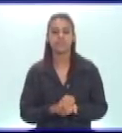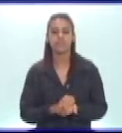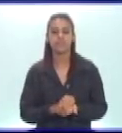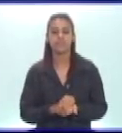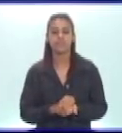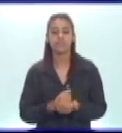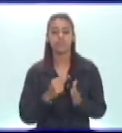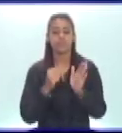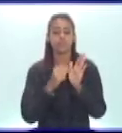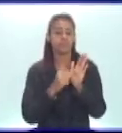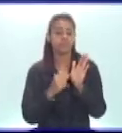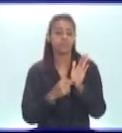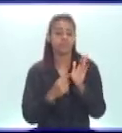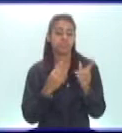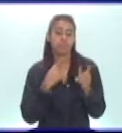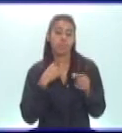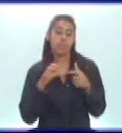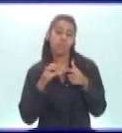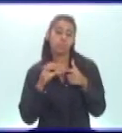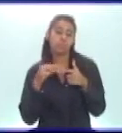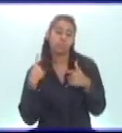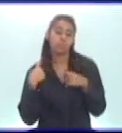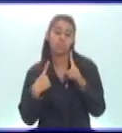Sugerencias para estas familias.